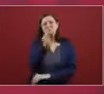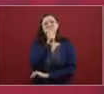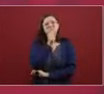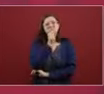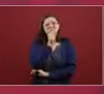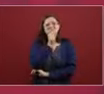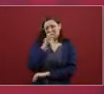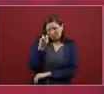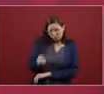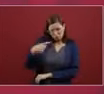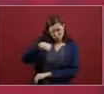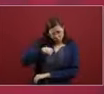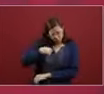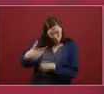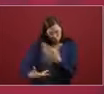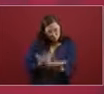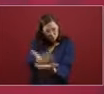así.